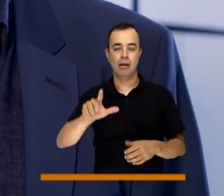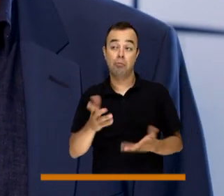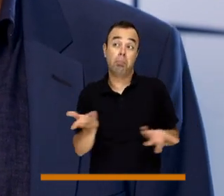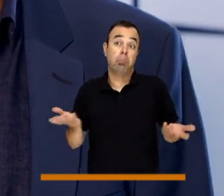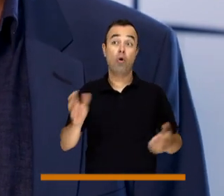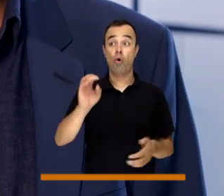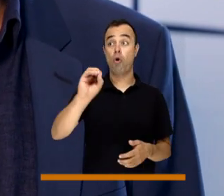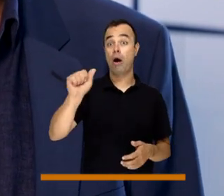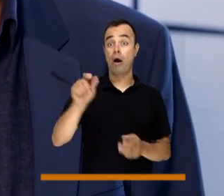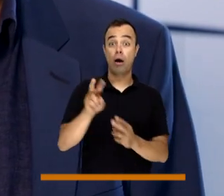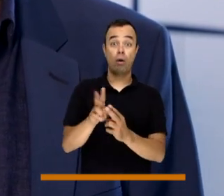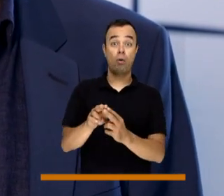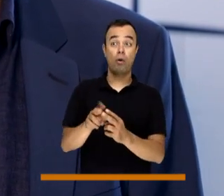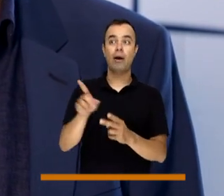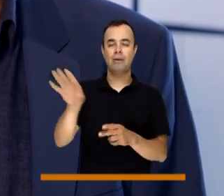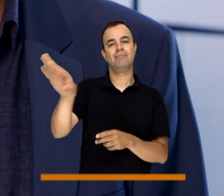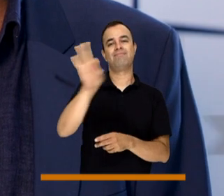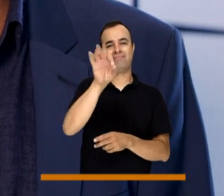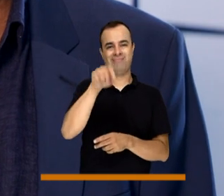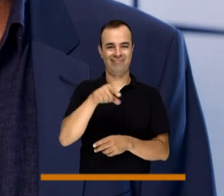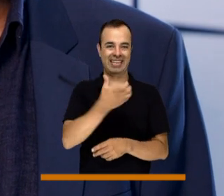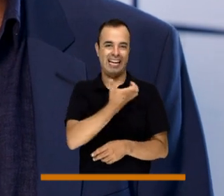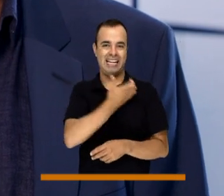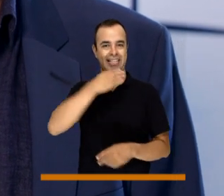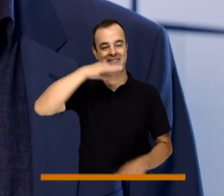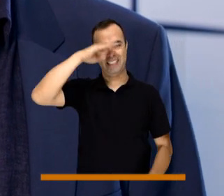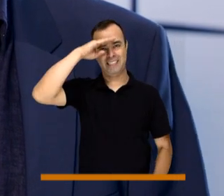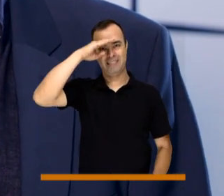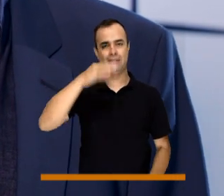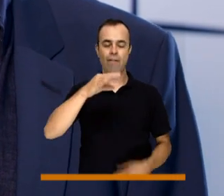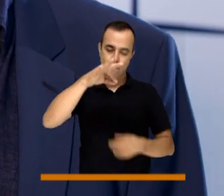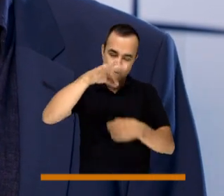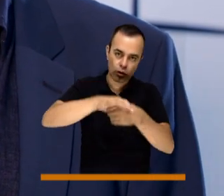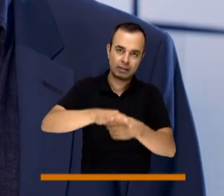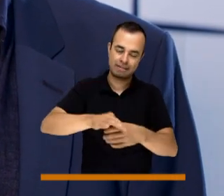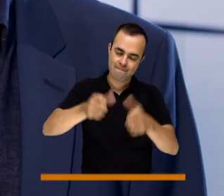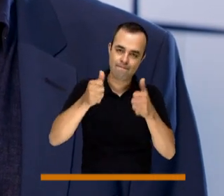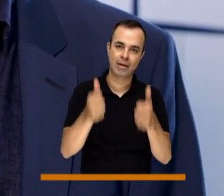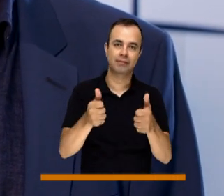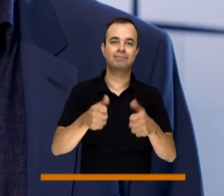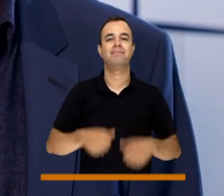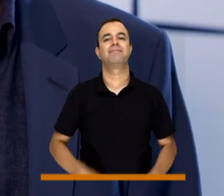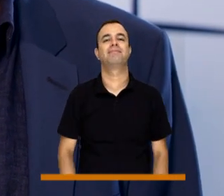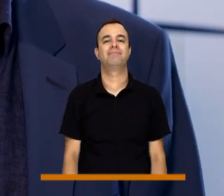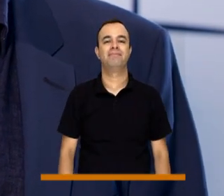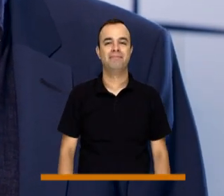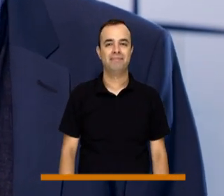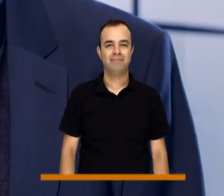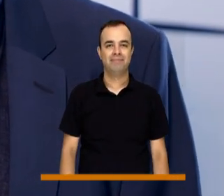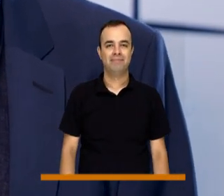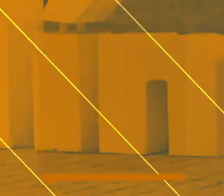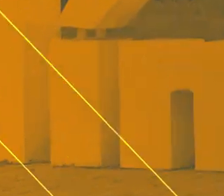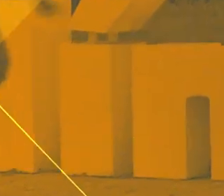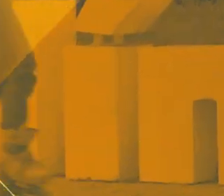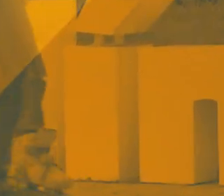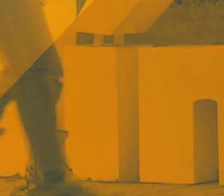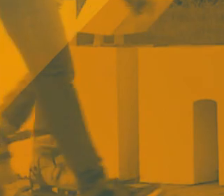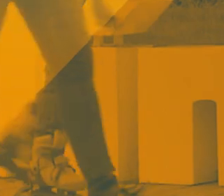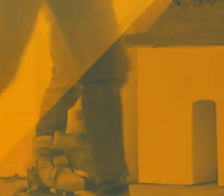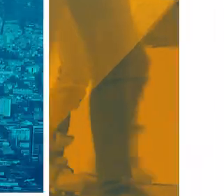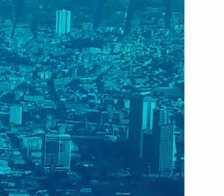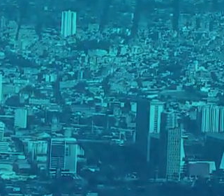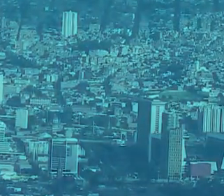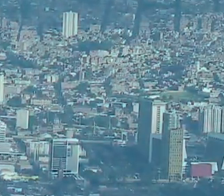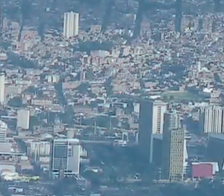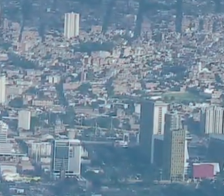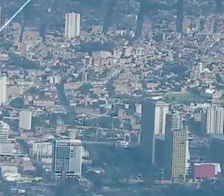JAL, pero también al mejor hombre o a la mejor mujer para la alcaldía de Medellín. Voto limpio.